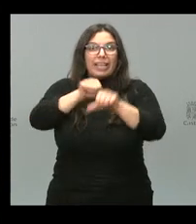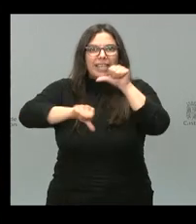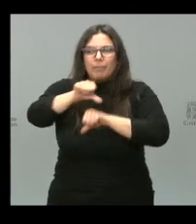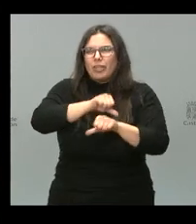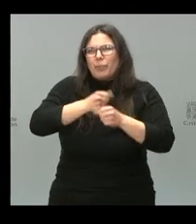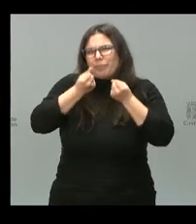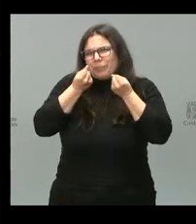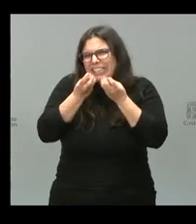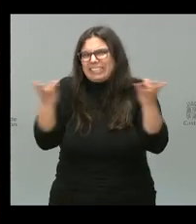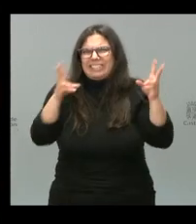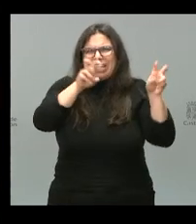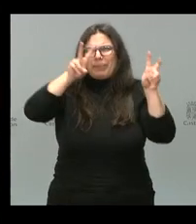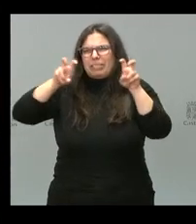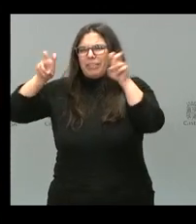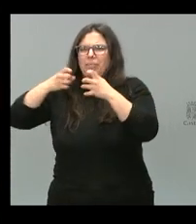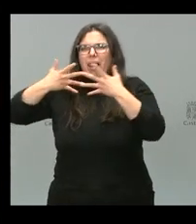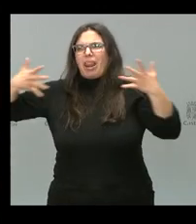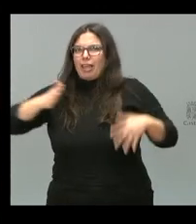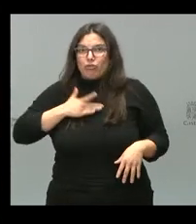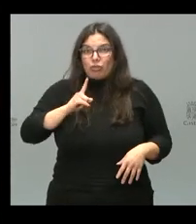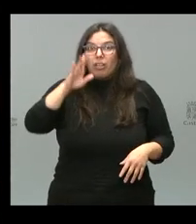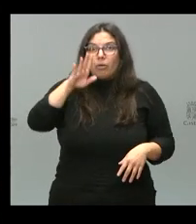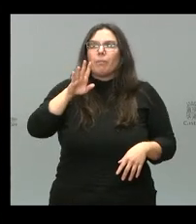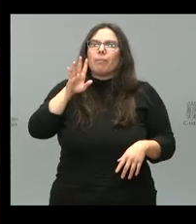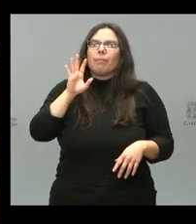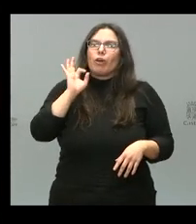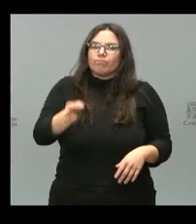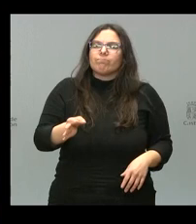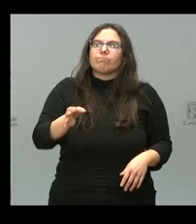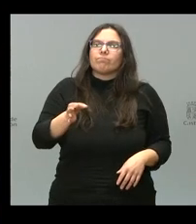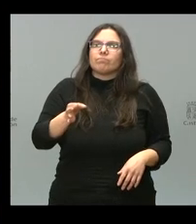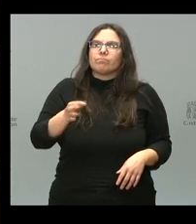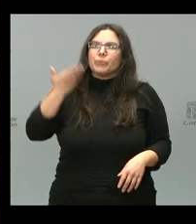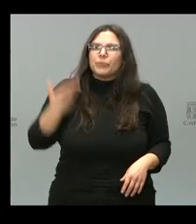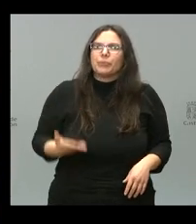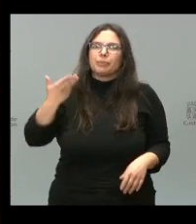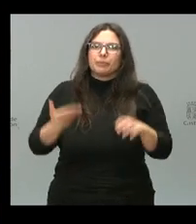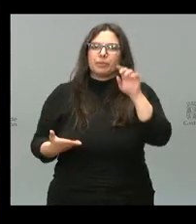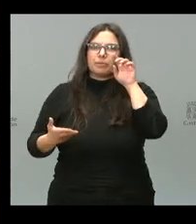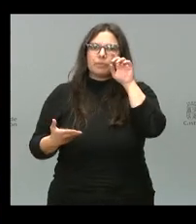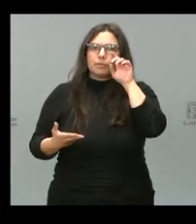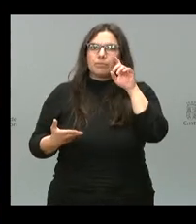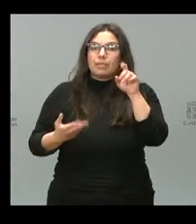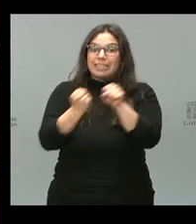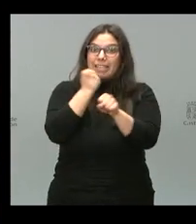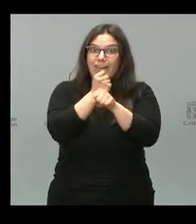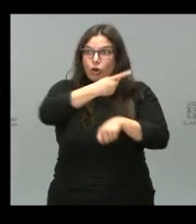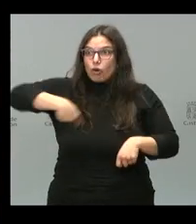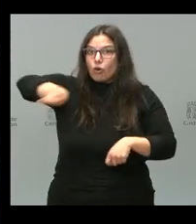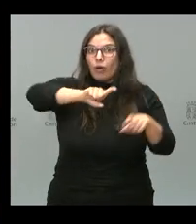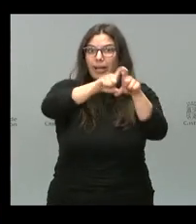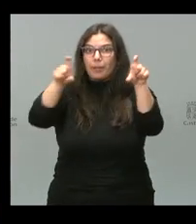en tantos temas no me quiero extender pero sí es imprescindible la labor empresarial